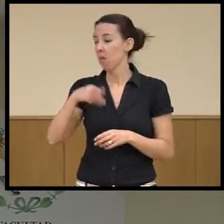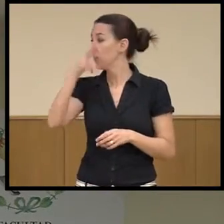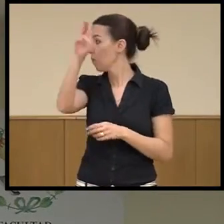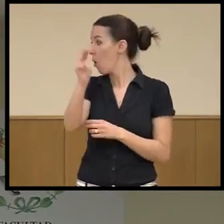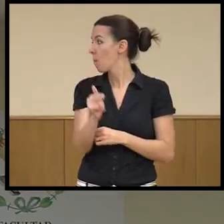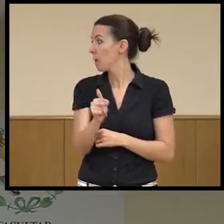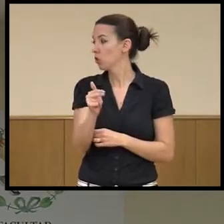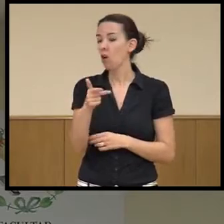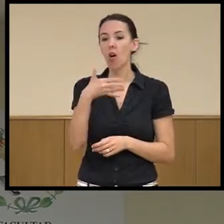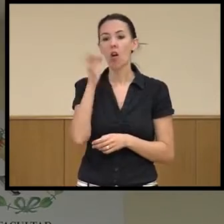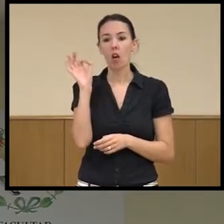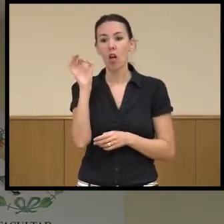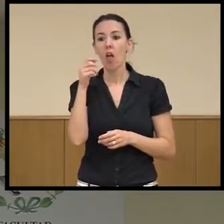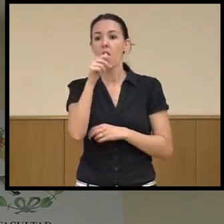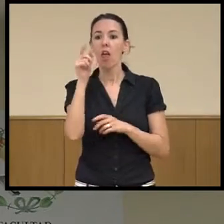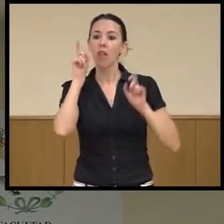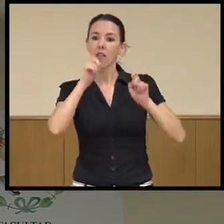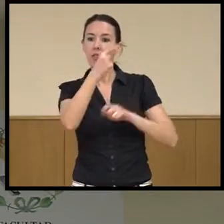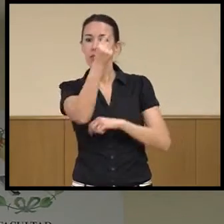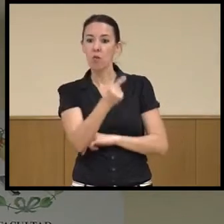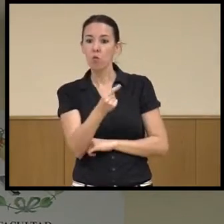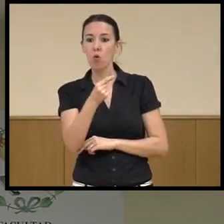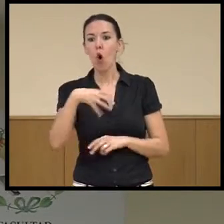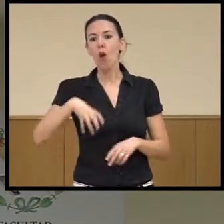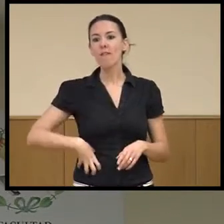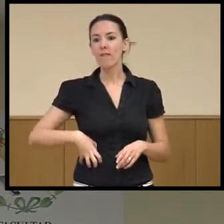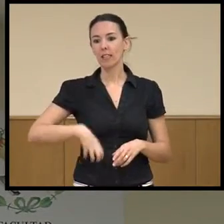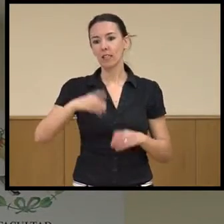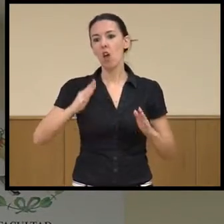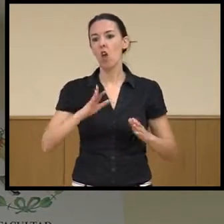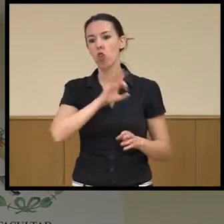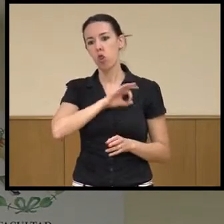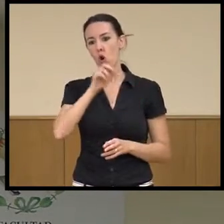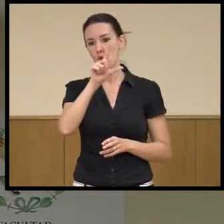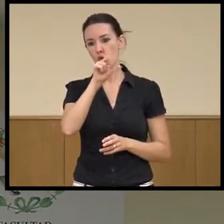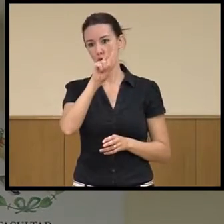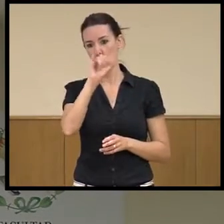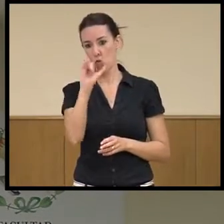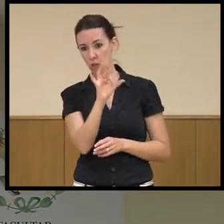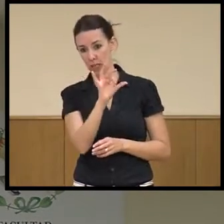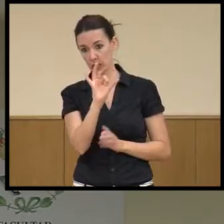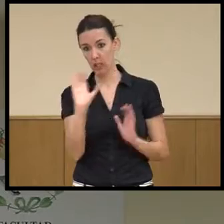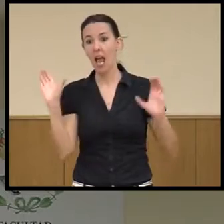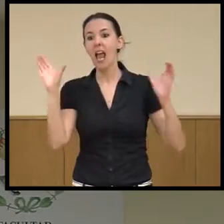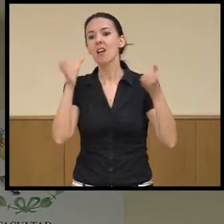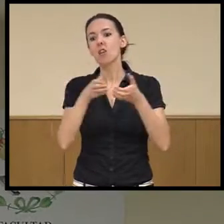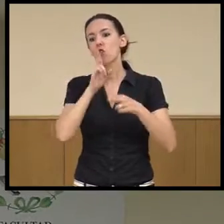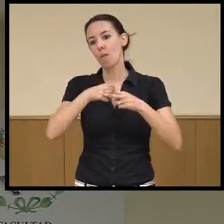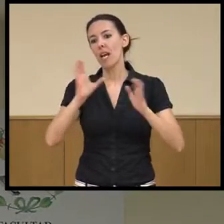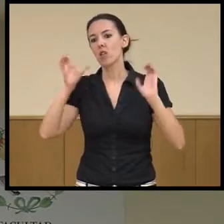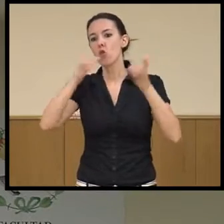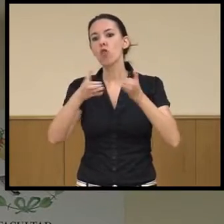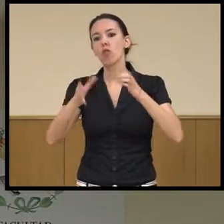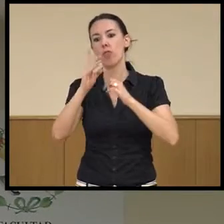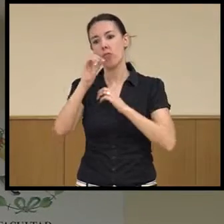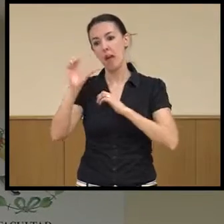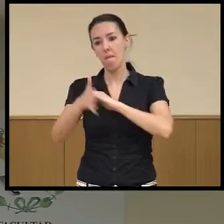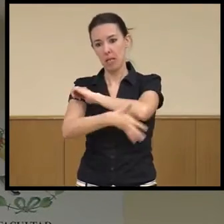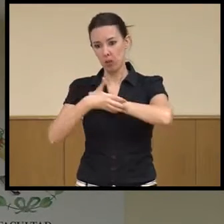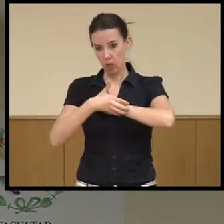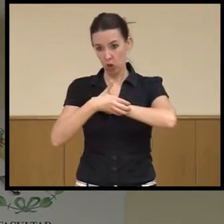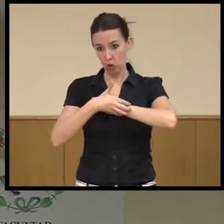Sasso, que fue maestro de dibujo del infante don Luis en ese lienzo y en su pendant, reunión de mendigos. Constituyen, de hechos